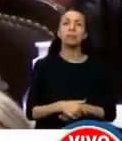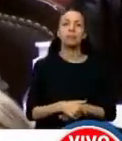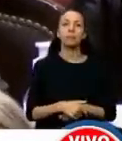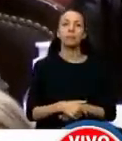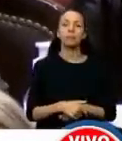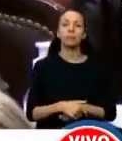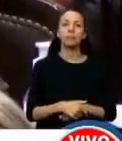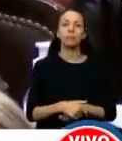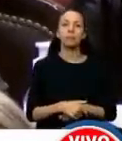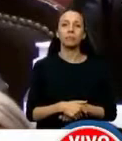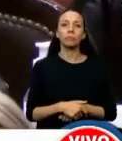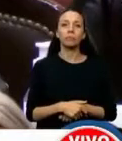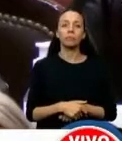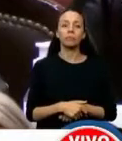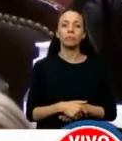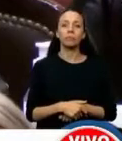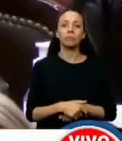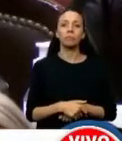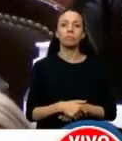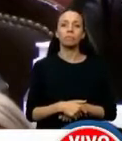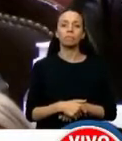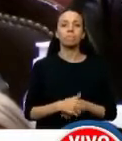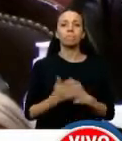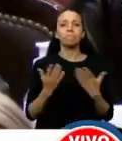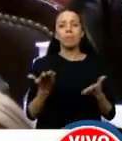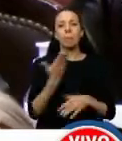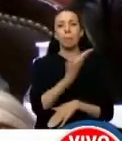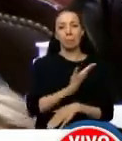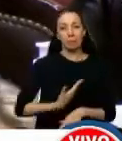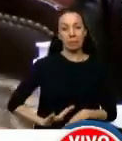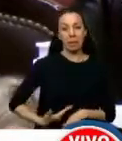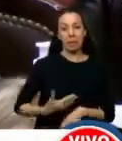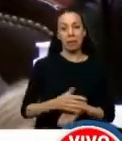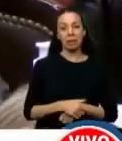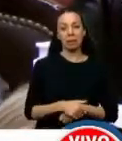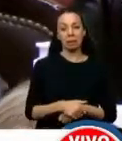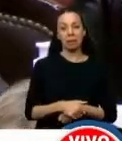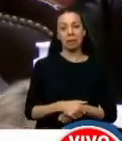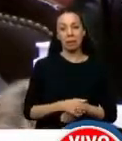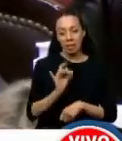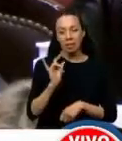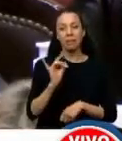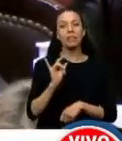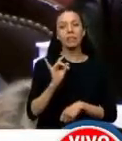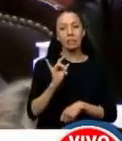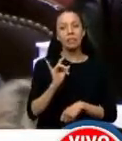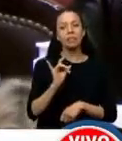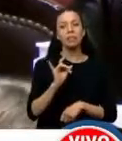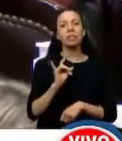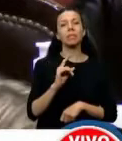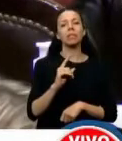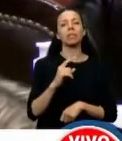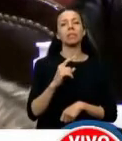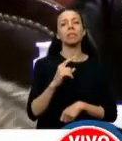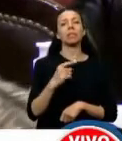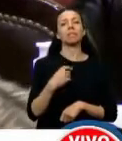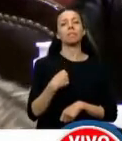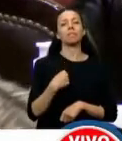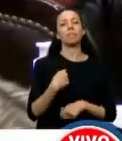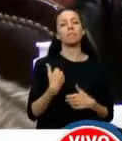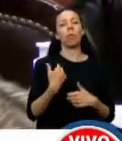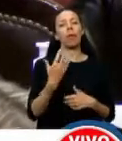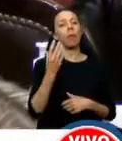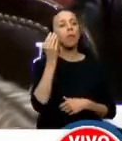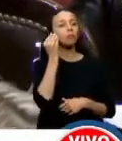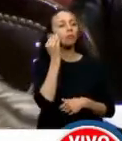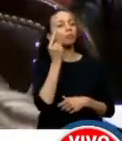las instancias de discusión hacia adentro para poder construir el camino que va a llevar adelante nuestro gobierno entre